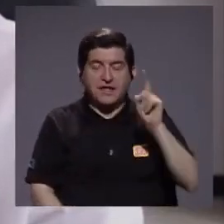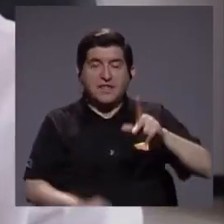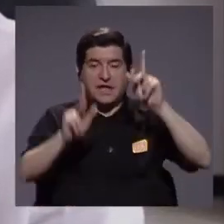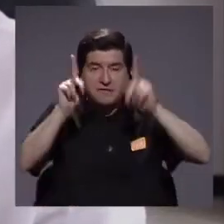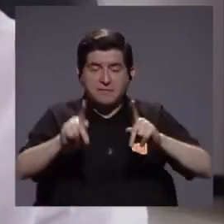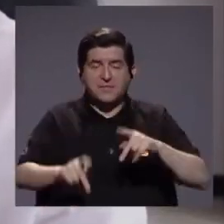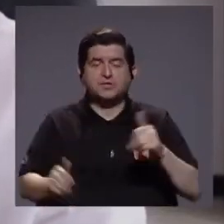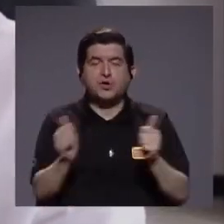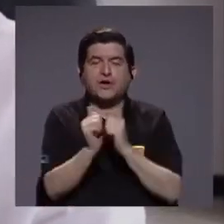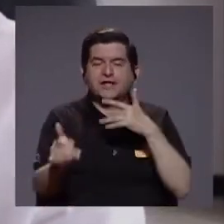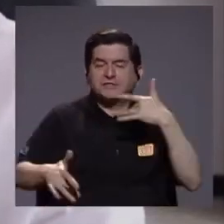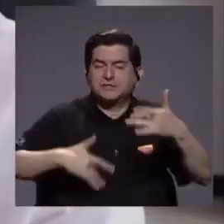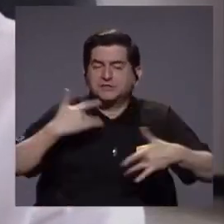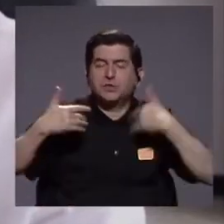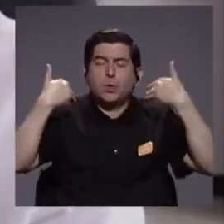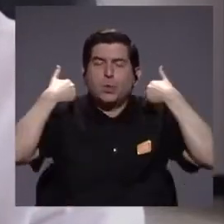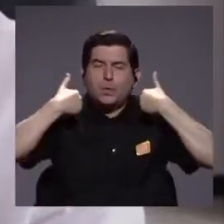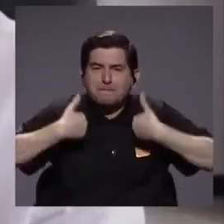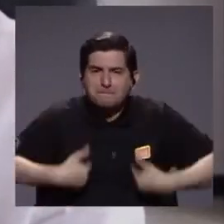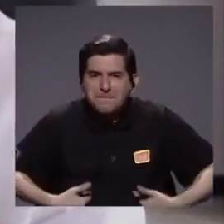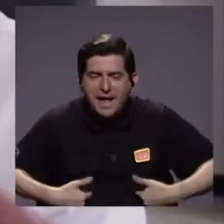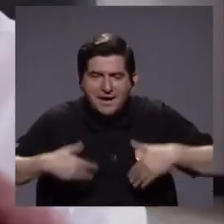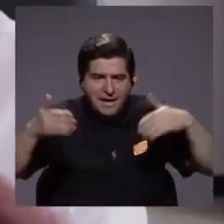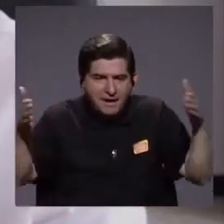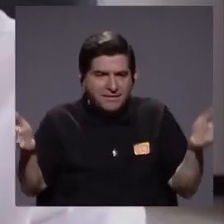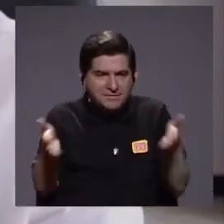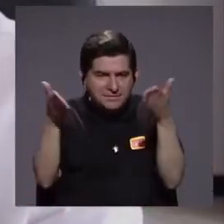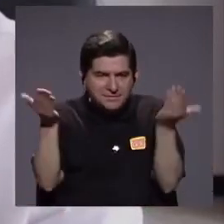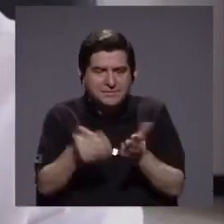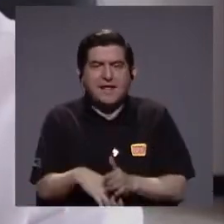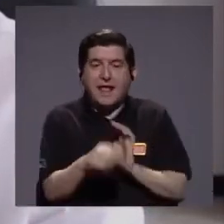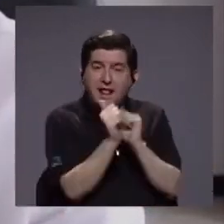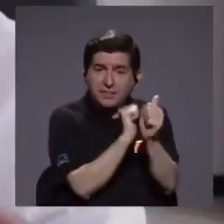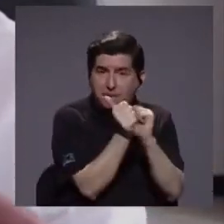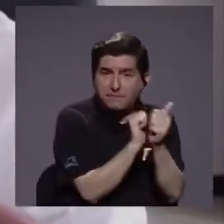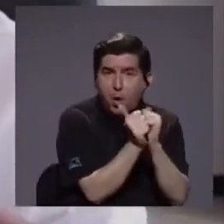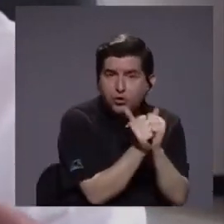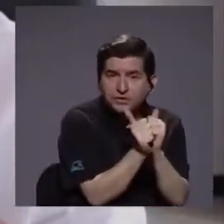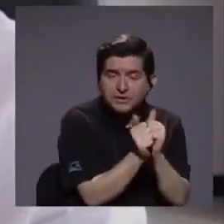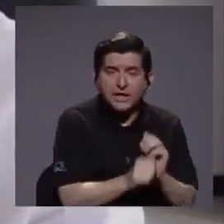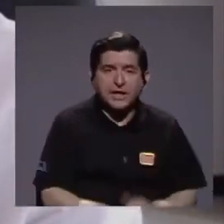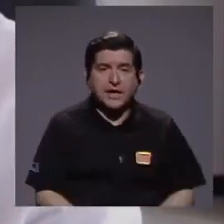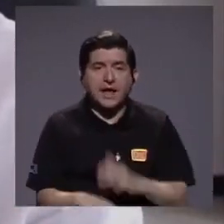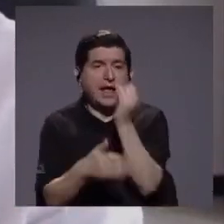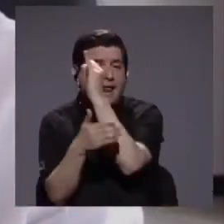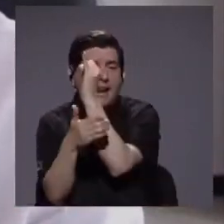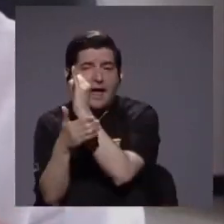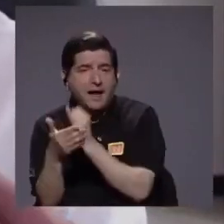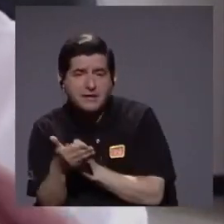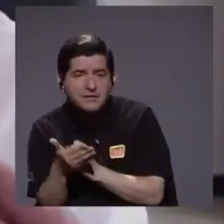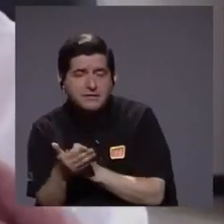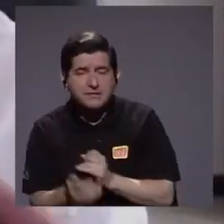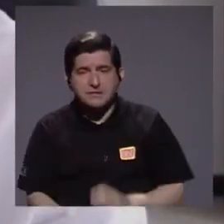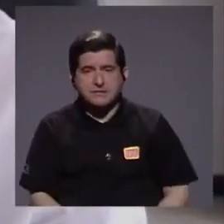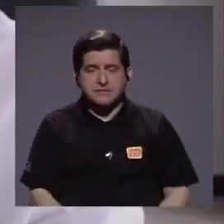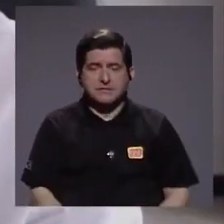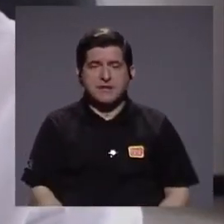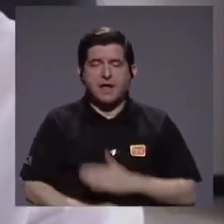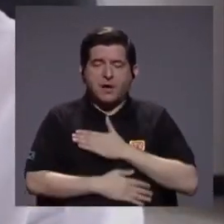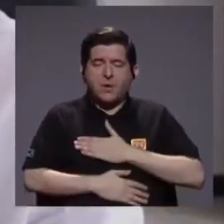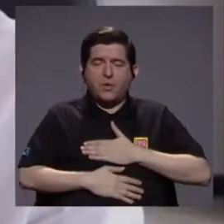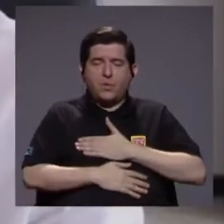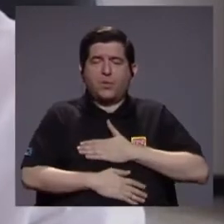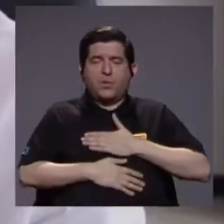personas con sensibilidad humana, que promuevan el deporte, que promuevan el arte, que promuevan la